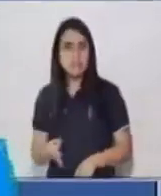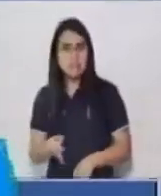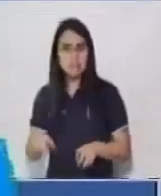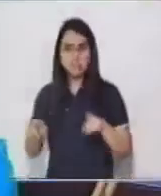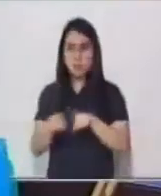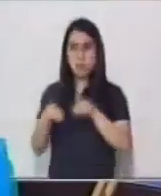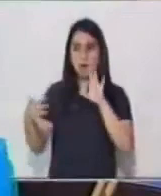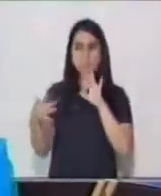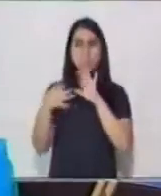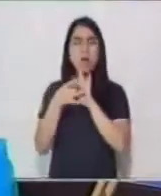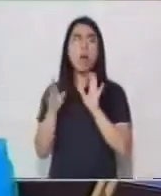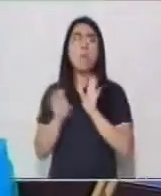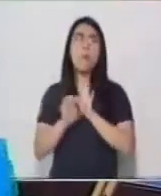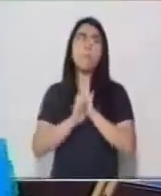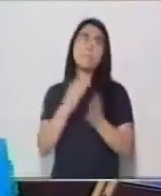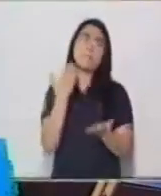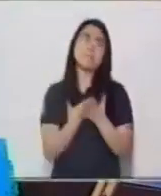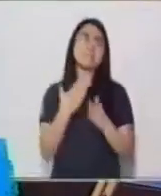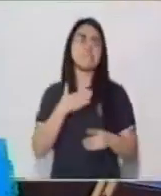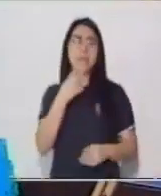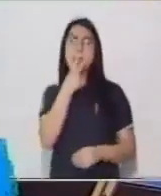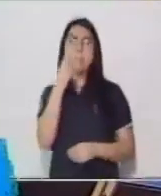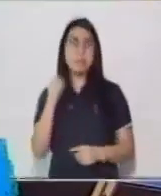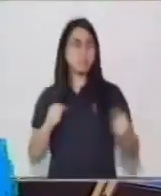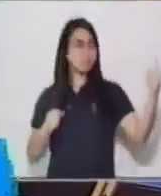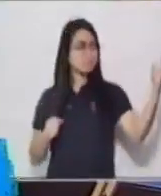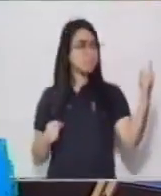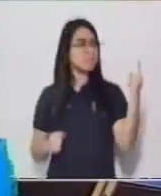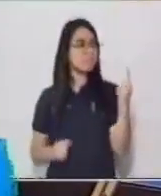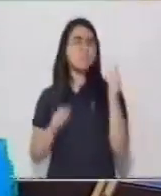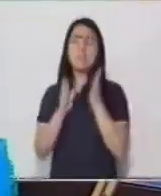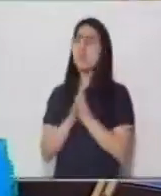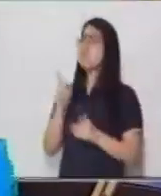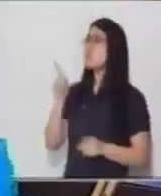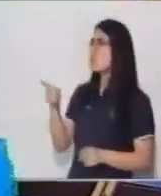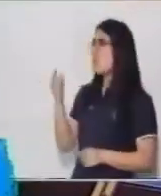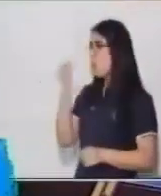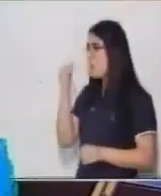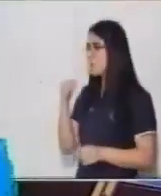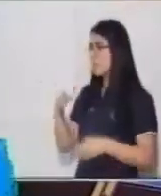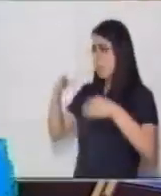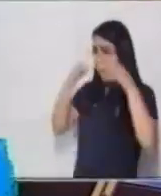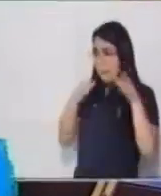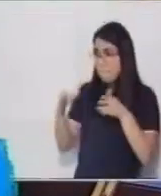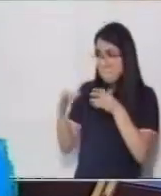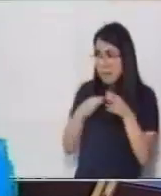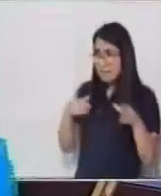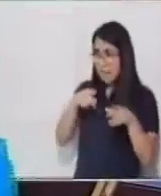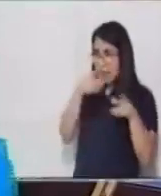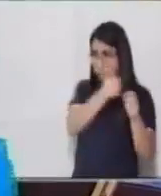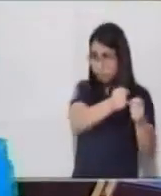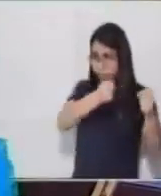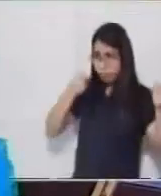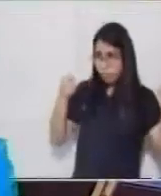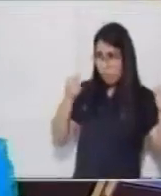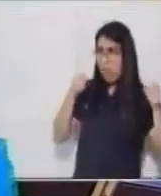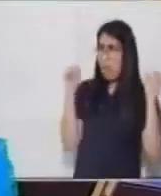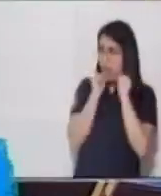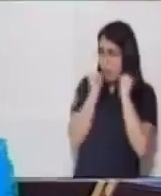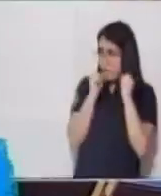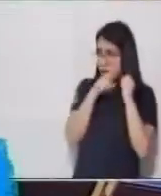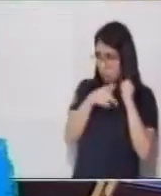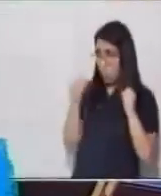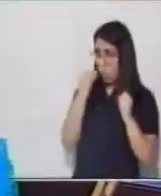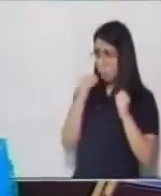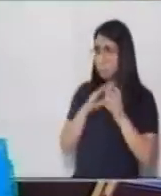comiste el pastel que estaba en el refrigerador? No. Pero resulta que hace 5 minutos